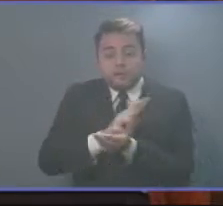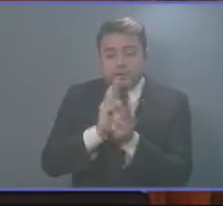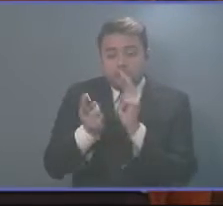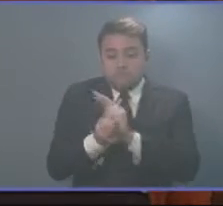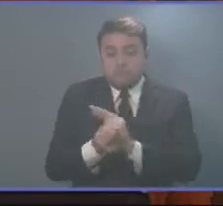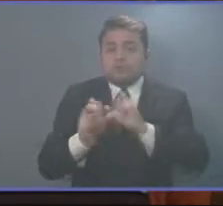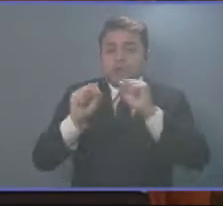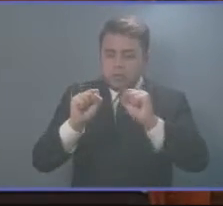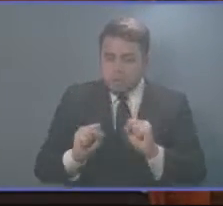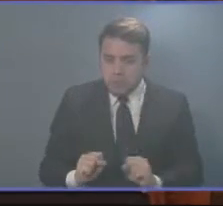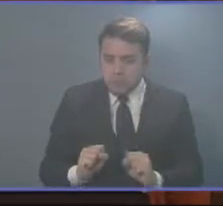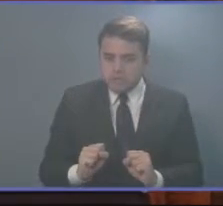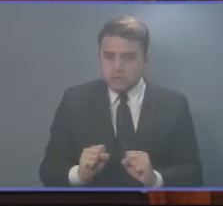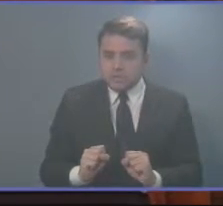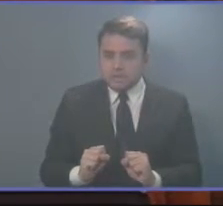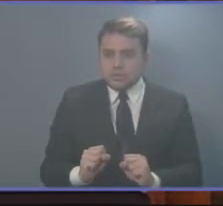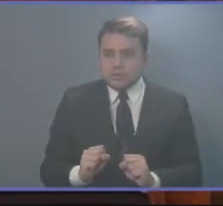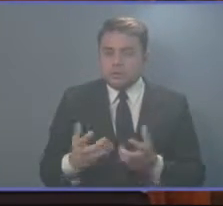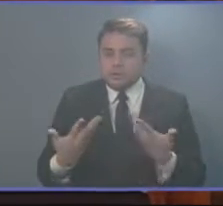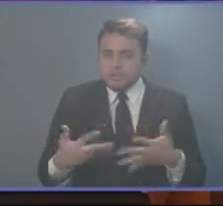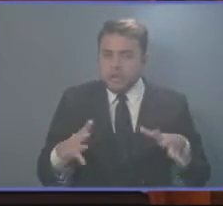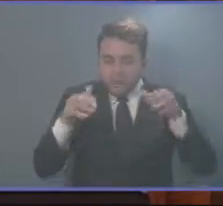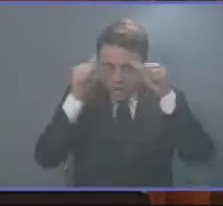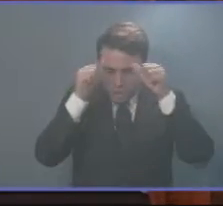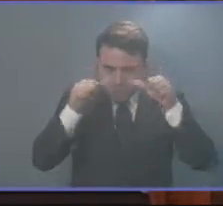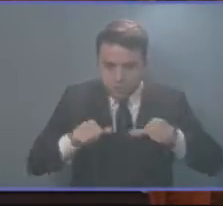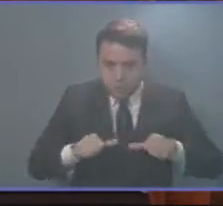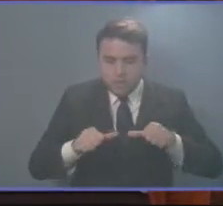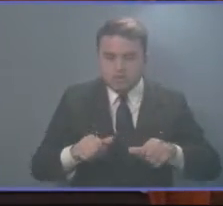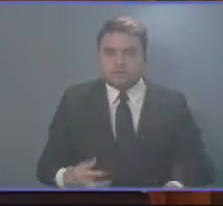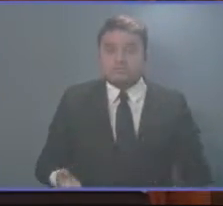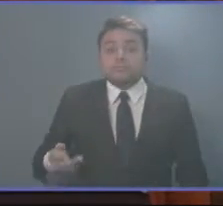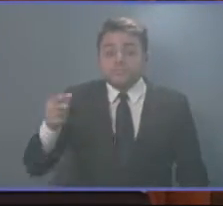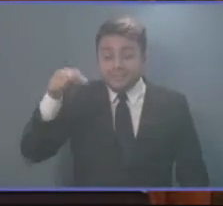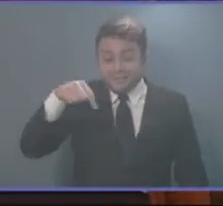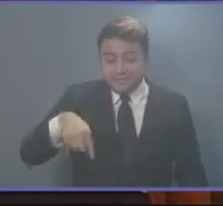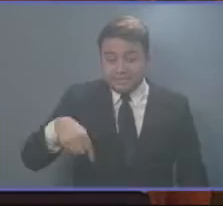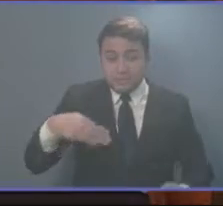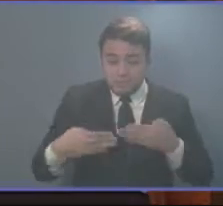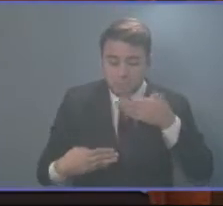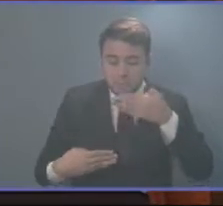legislatura. Y decirles que este es un paso más para